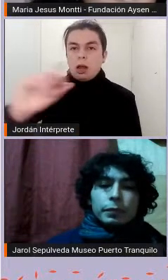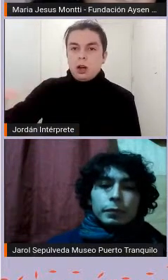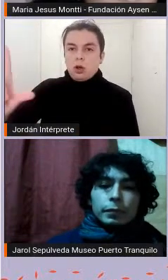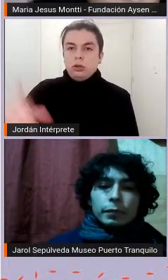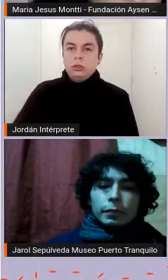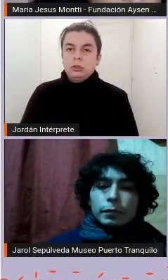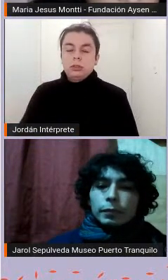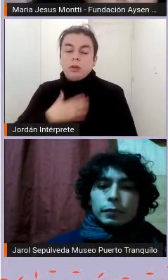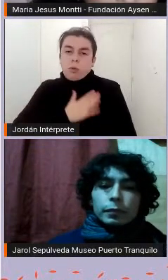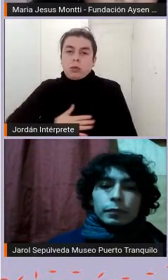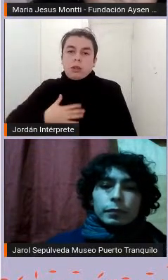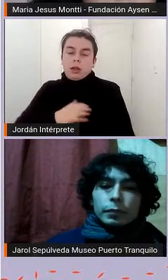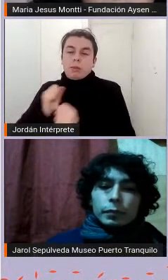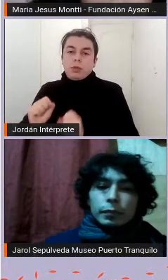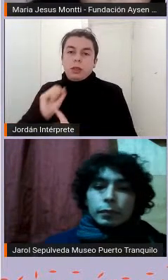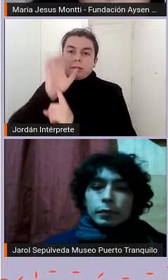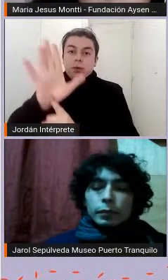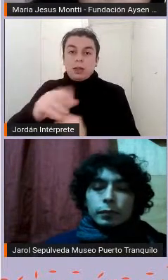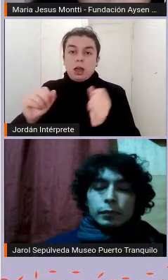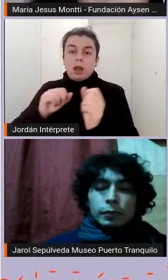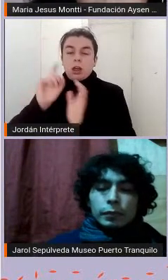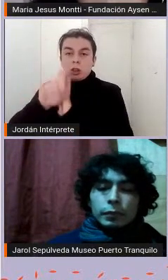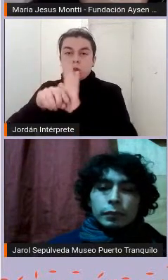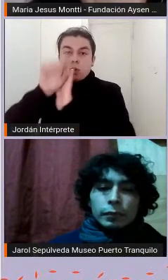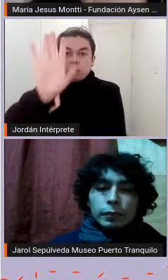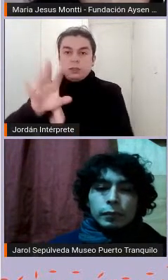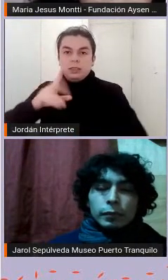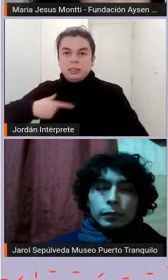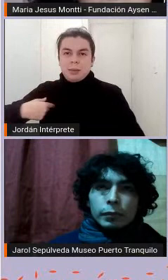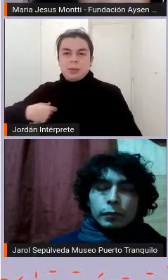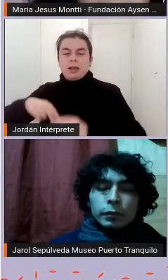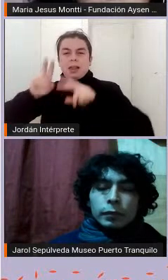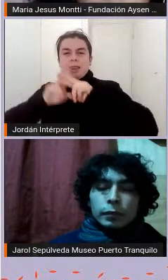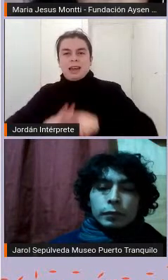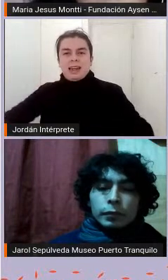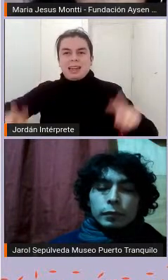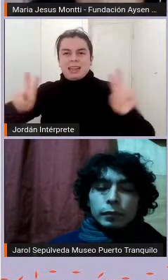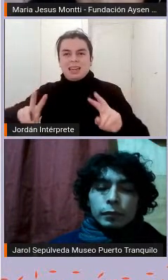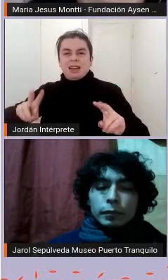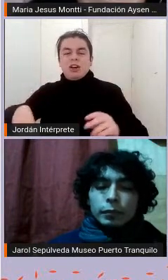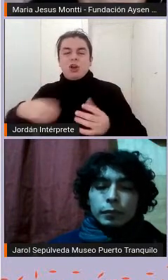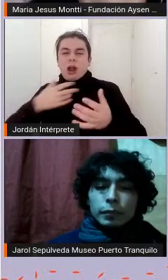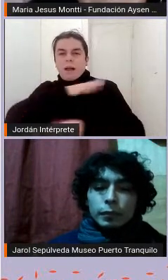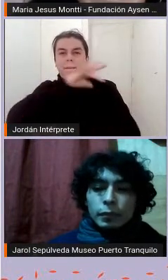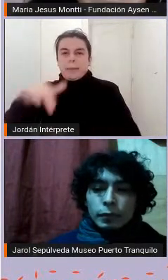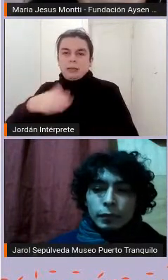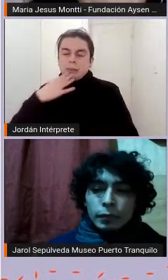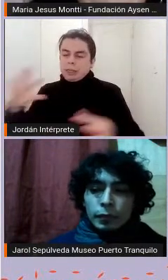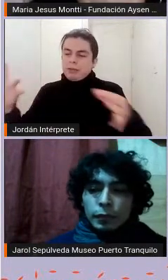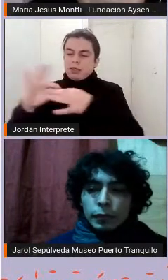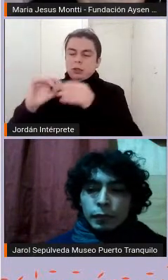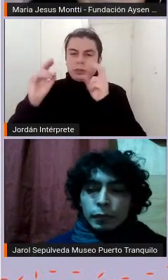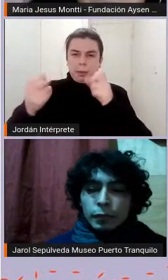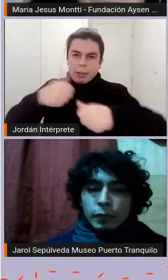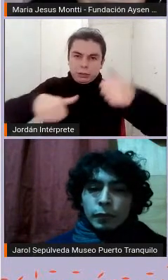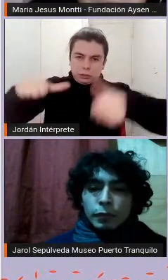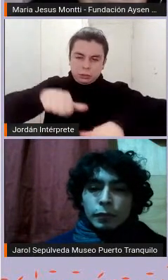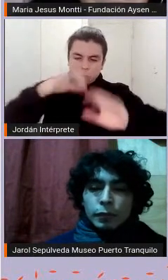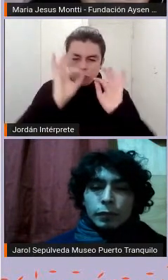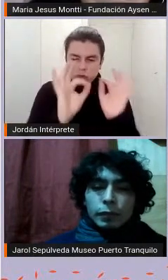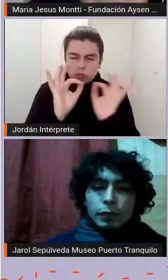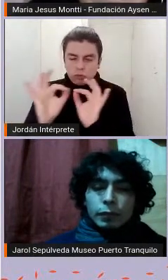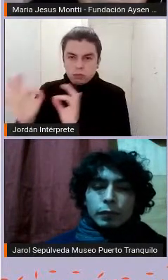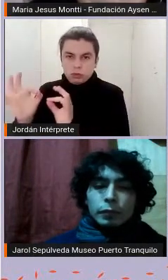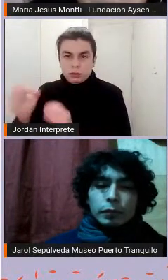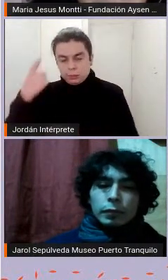dejarlo invitado a que puedan ver el documental Tranquilo al Mar, que es de un corte un poco más científico, pero que también relata todo el rescate